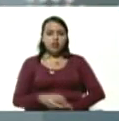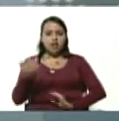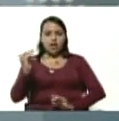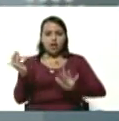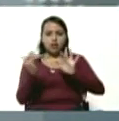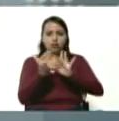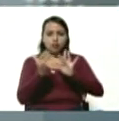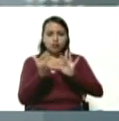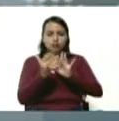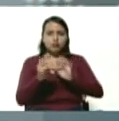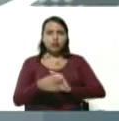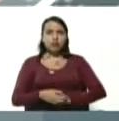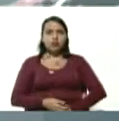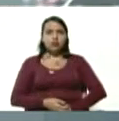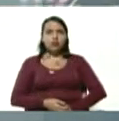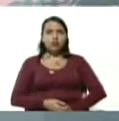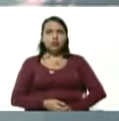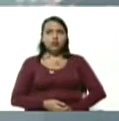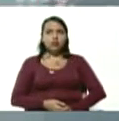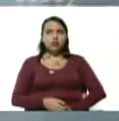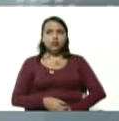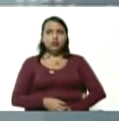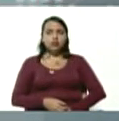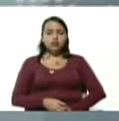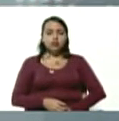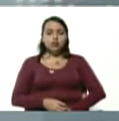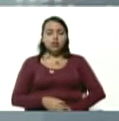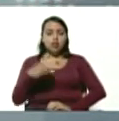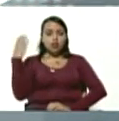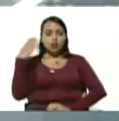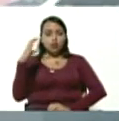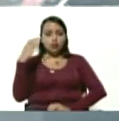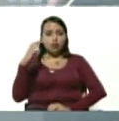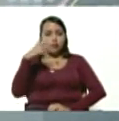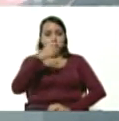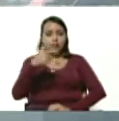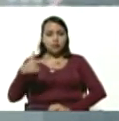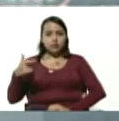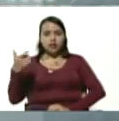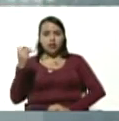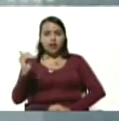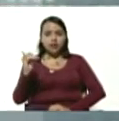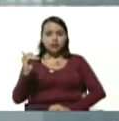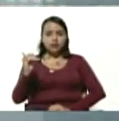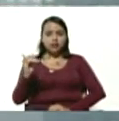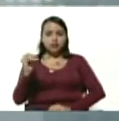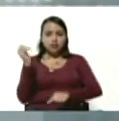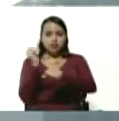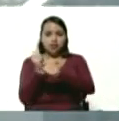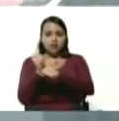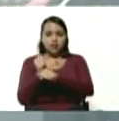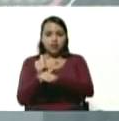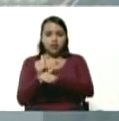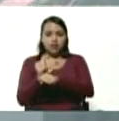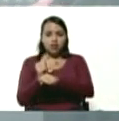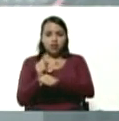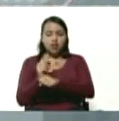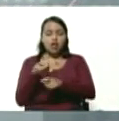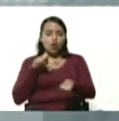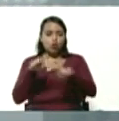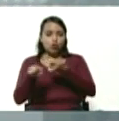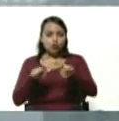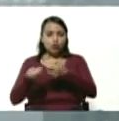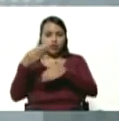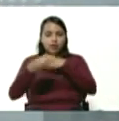con viajes internacionales desde Colombia, de personal que se encuentra situado en los bordones sanitarios que